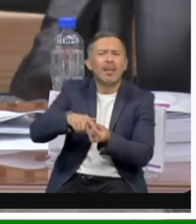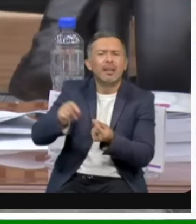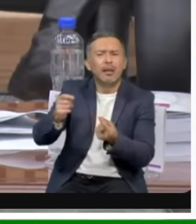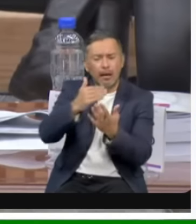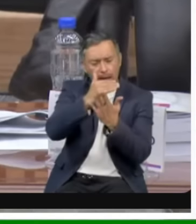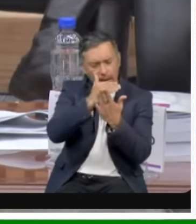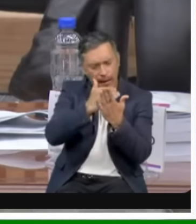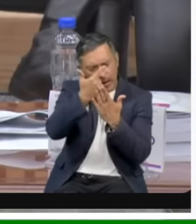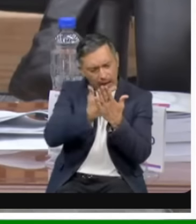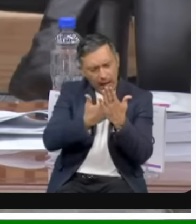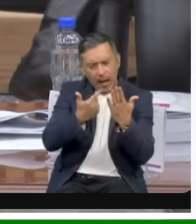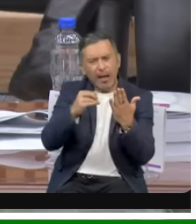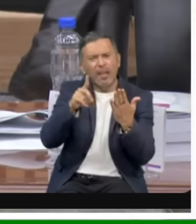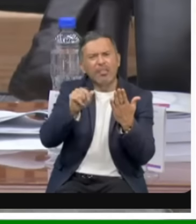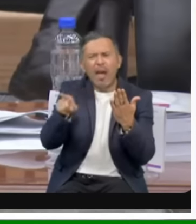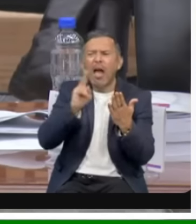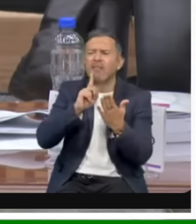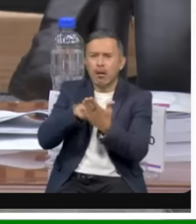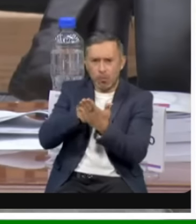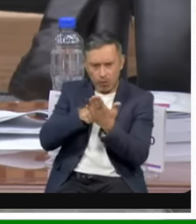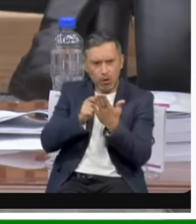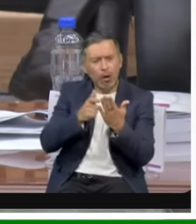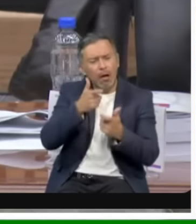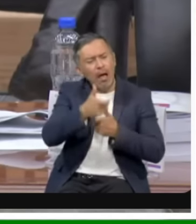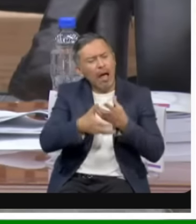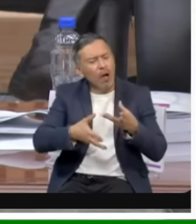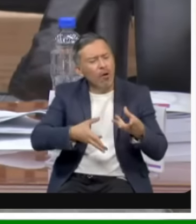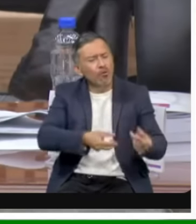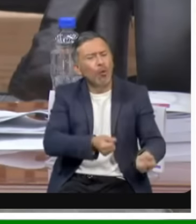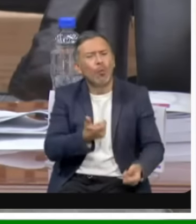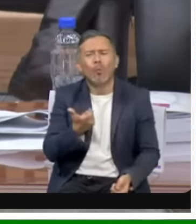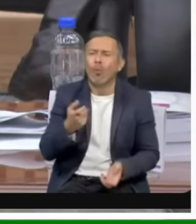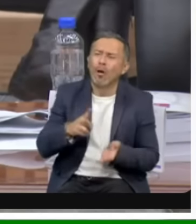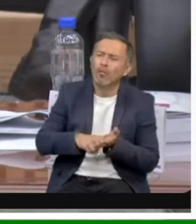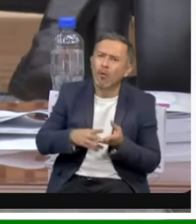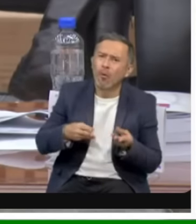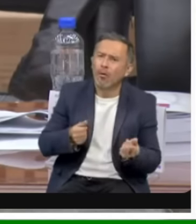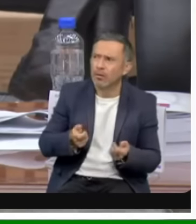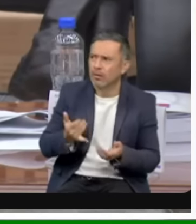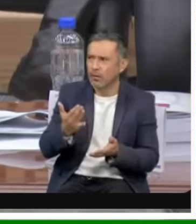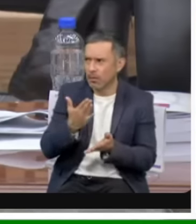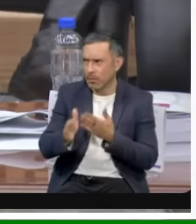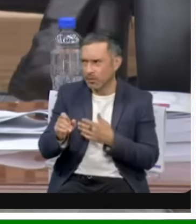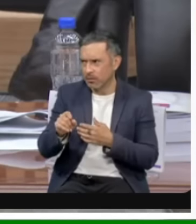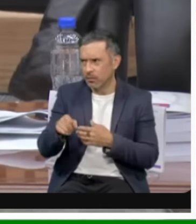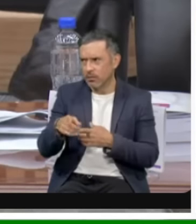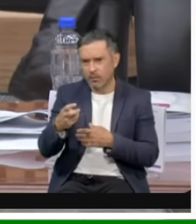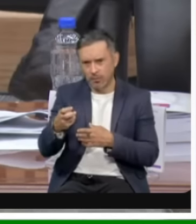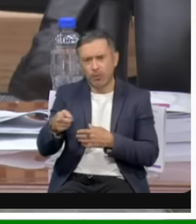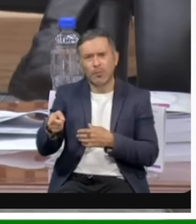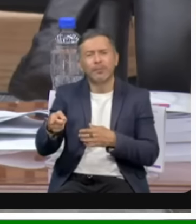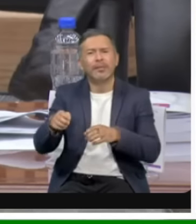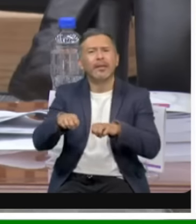monto erogado y desde luego también pues con Qué recursos viajó el